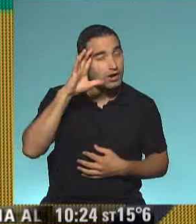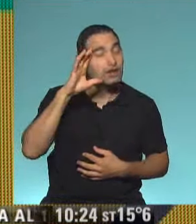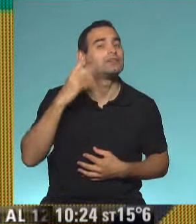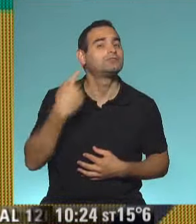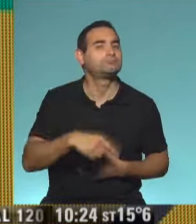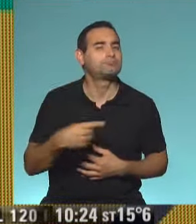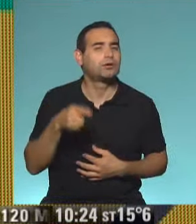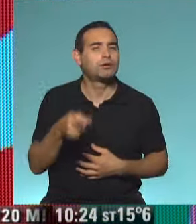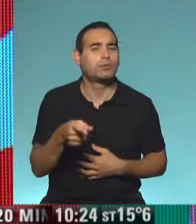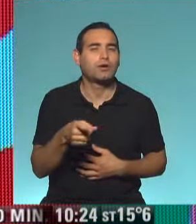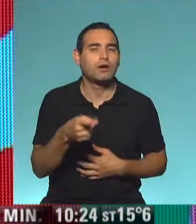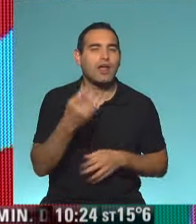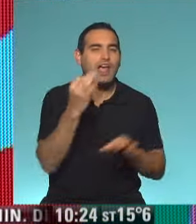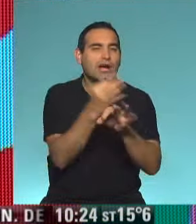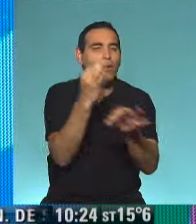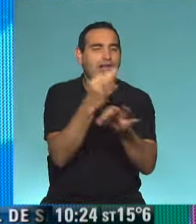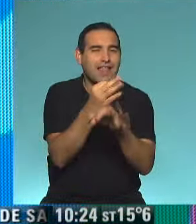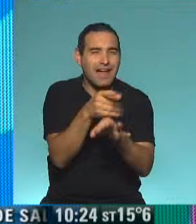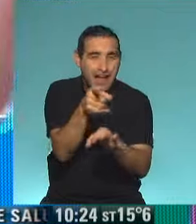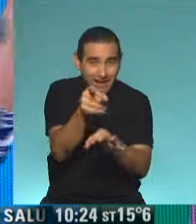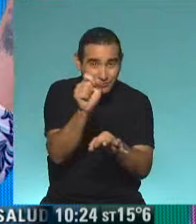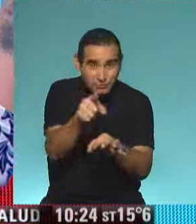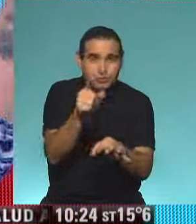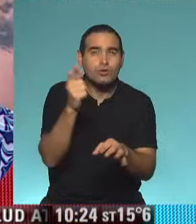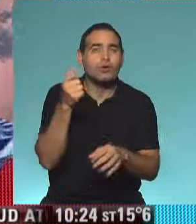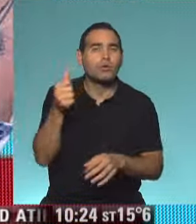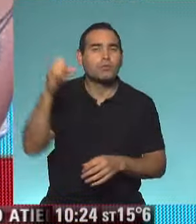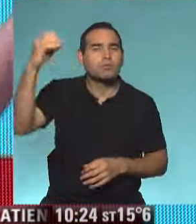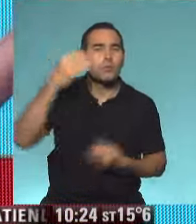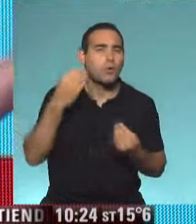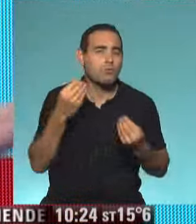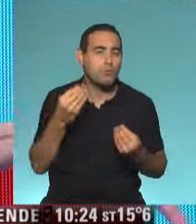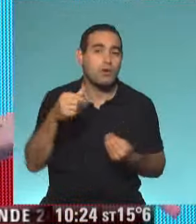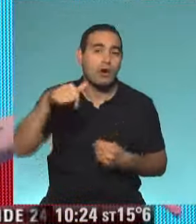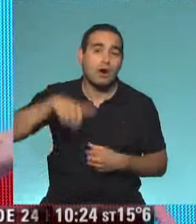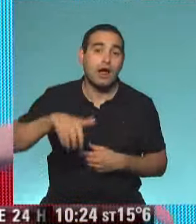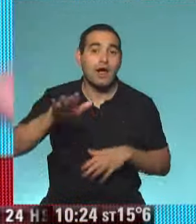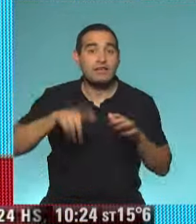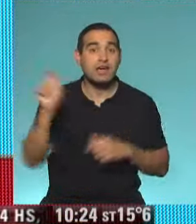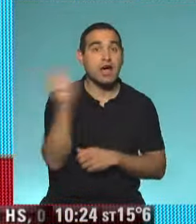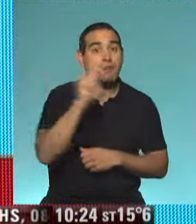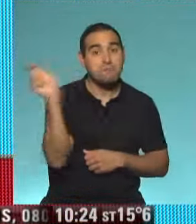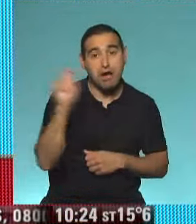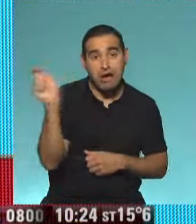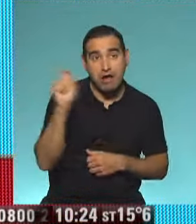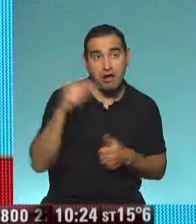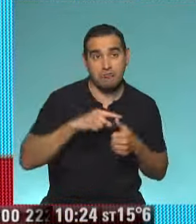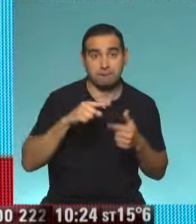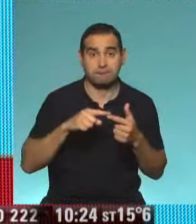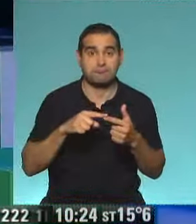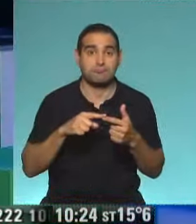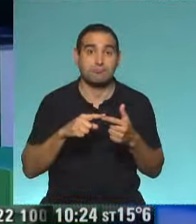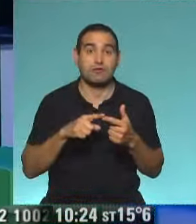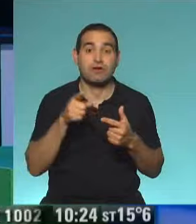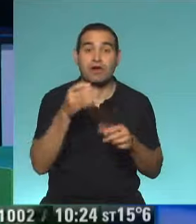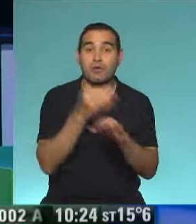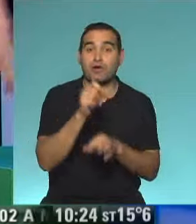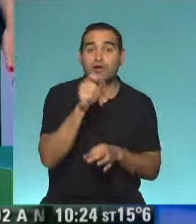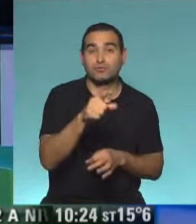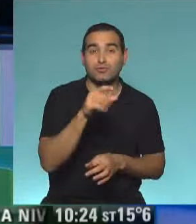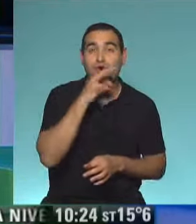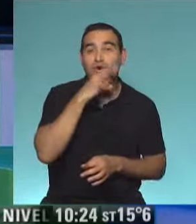cosas señalaban las escuelas de ustedes para irse al recreo. Acá tenemos el timbre, pero por ahí había campana, ahí había... En la escuela de Maga era una oveja.